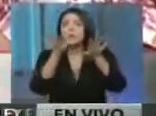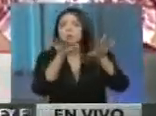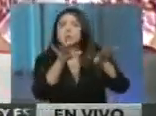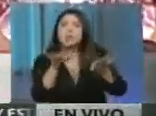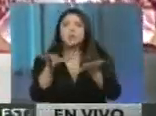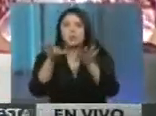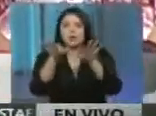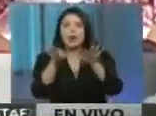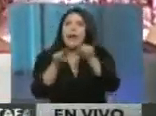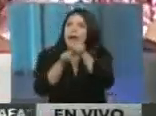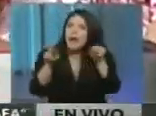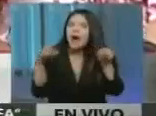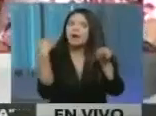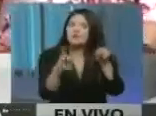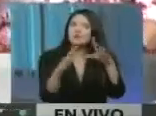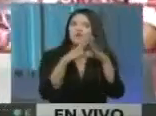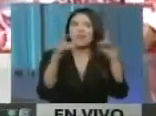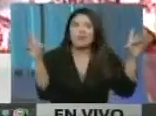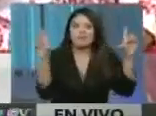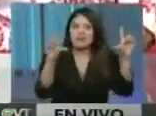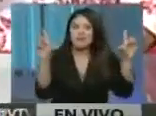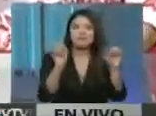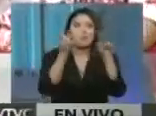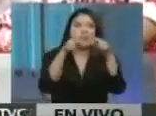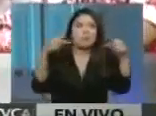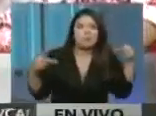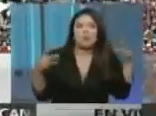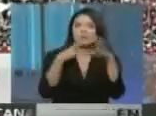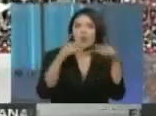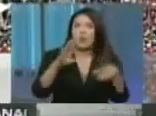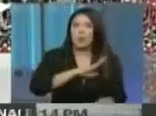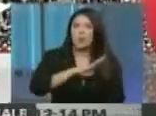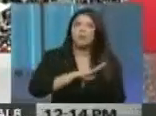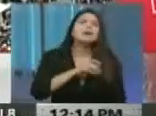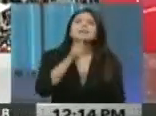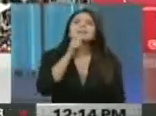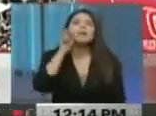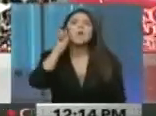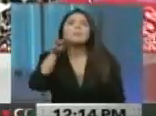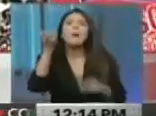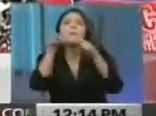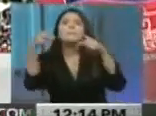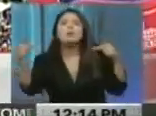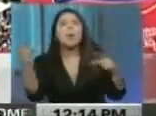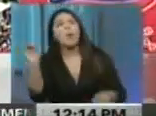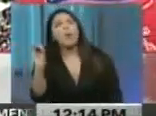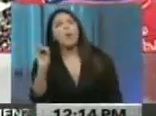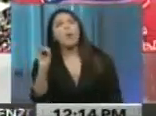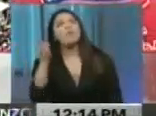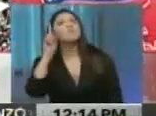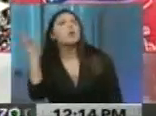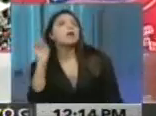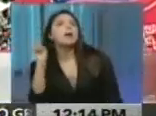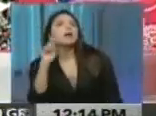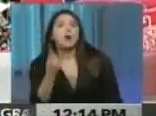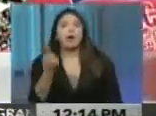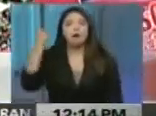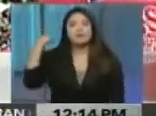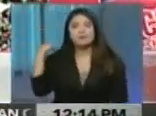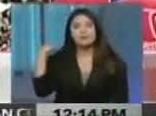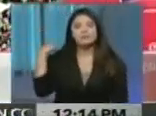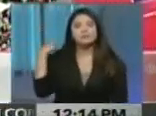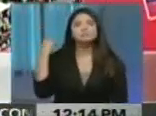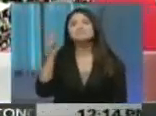como tienen todos los medios de comunicación. ¿Quién vio en los periódicos o yo en las radios ayer,